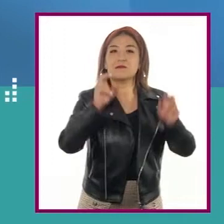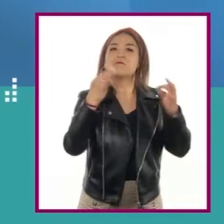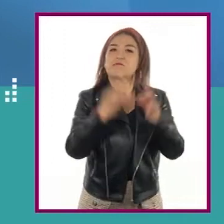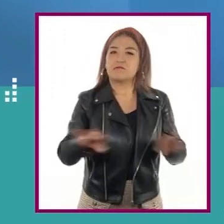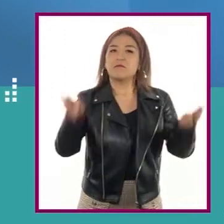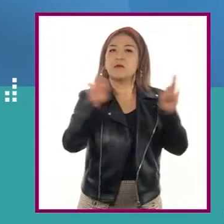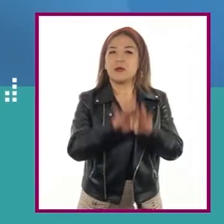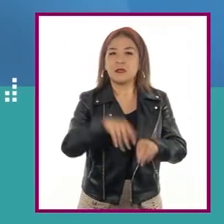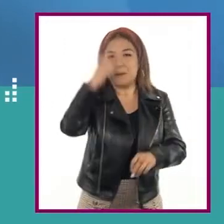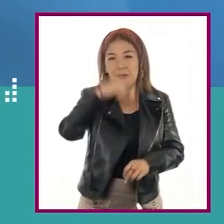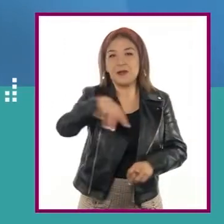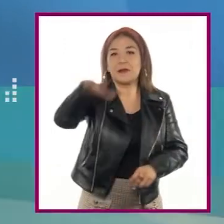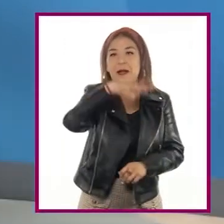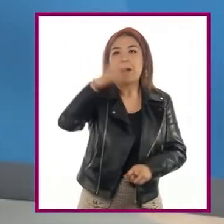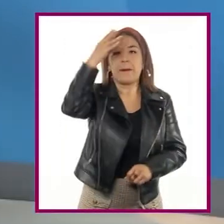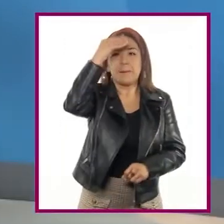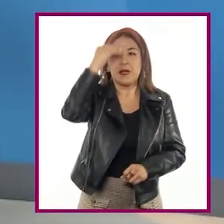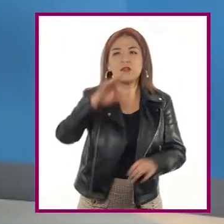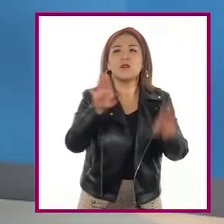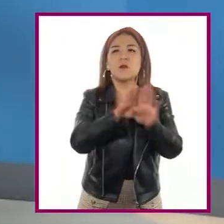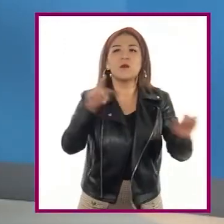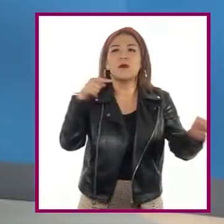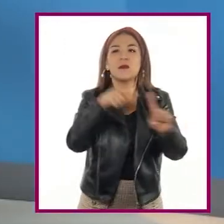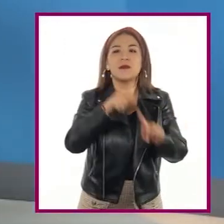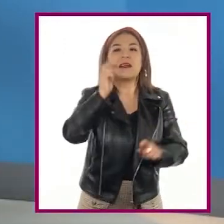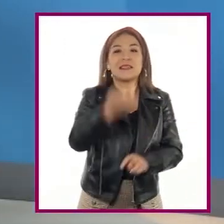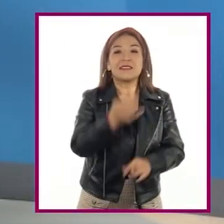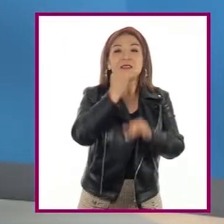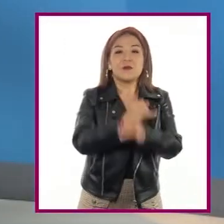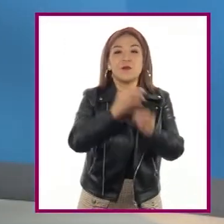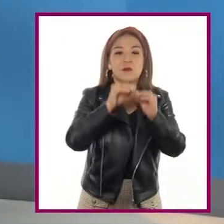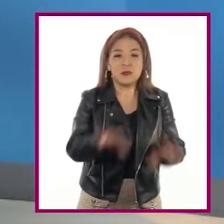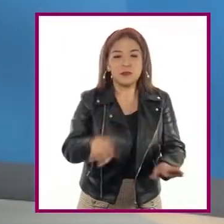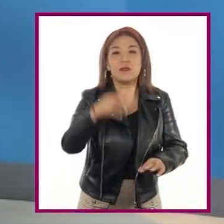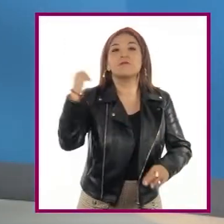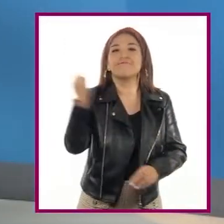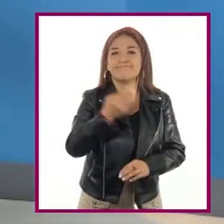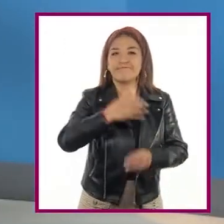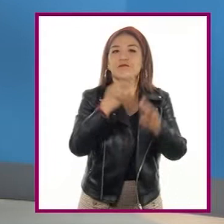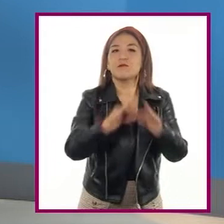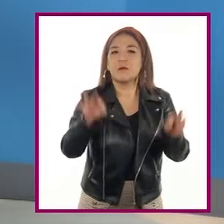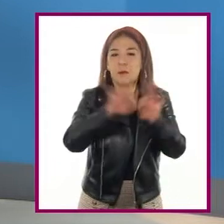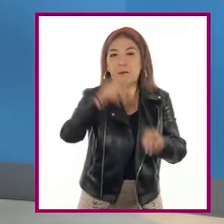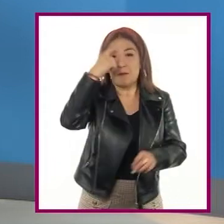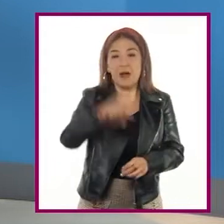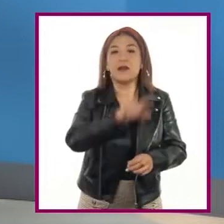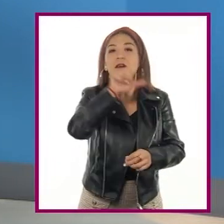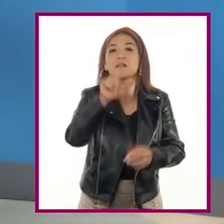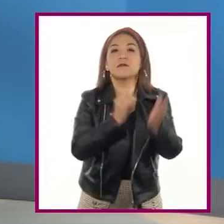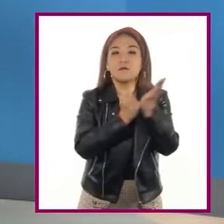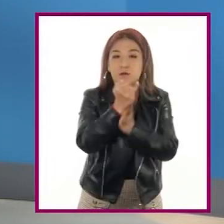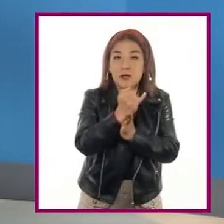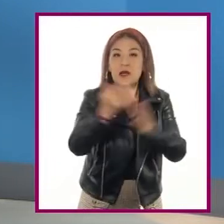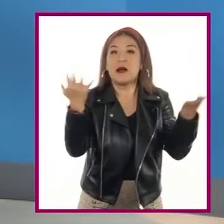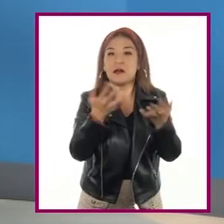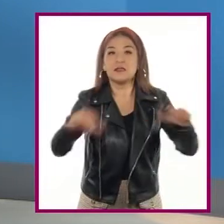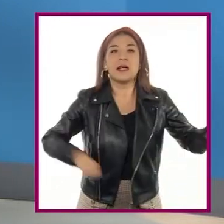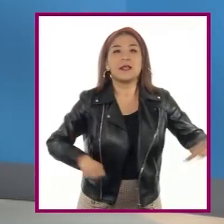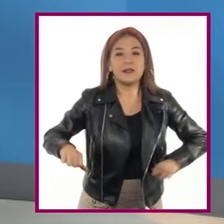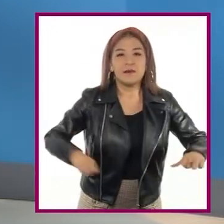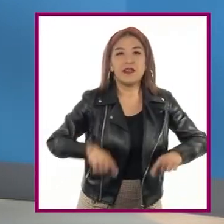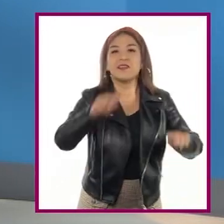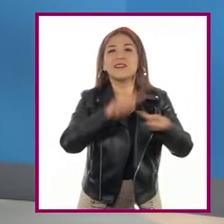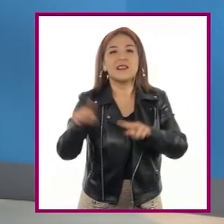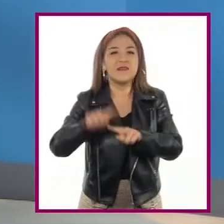importancia en el que aprenderán a identificar cómo la información es indispensable para decidir, actuar en diversas